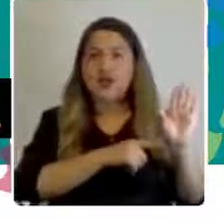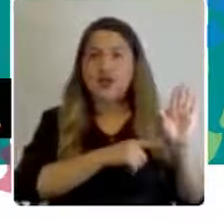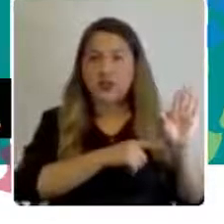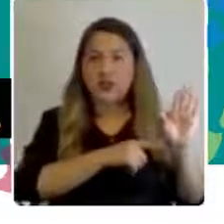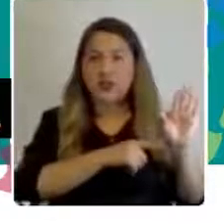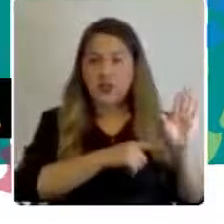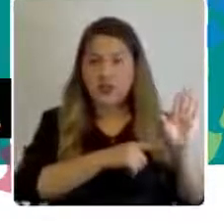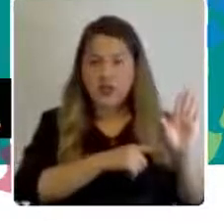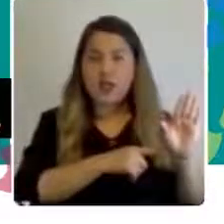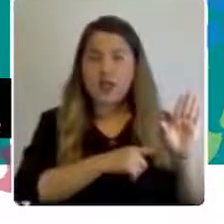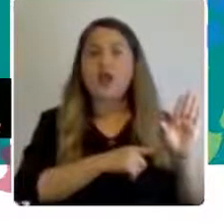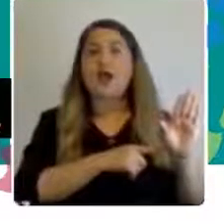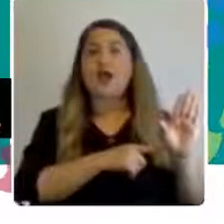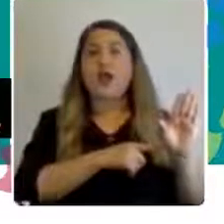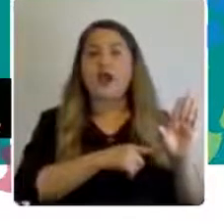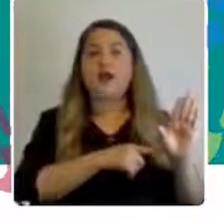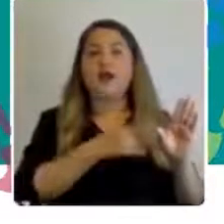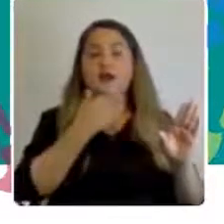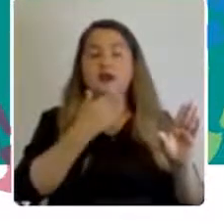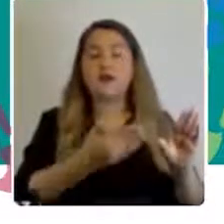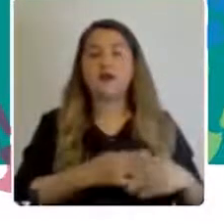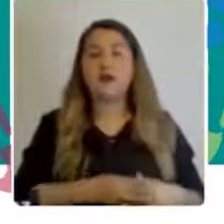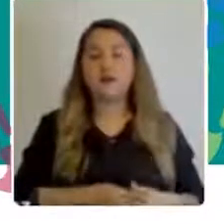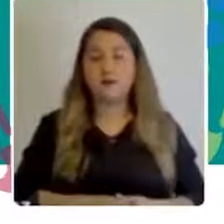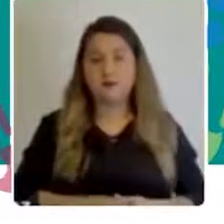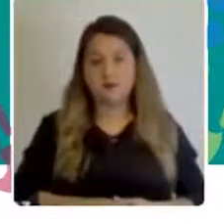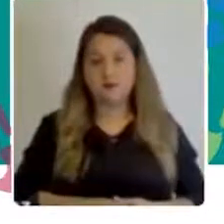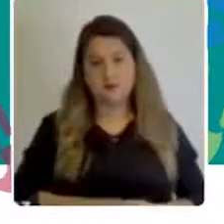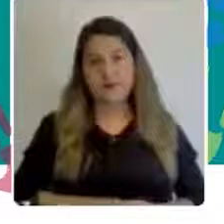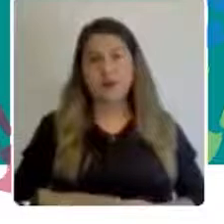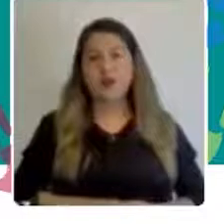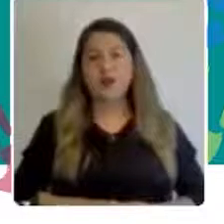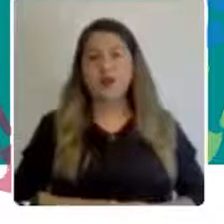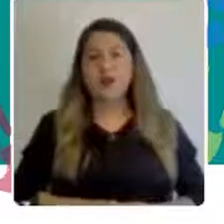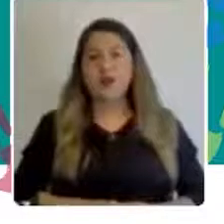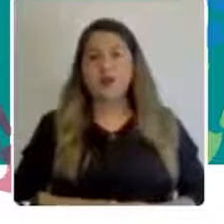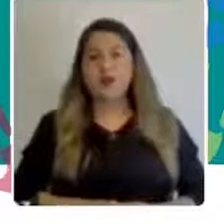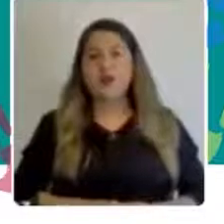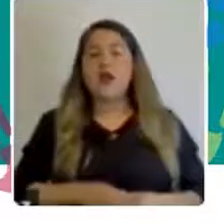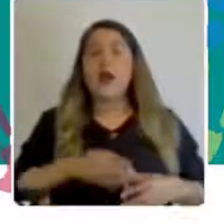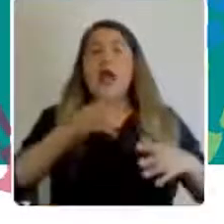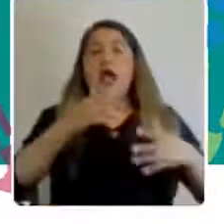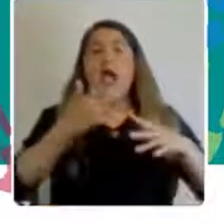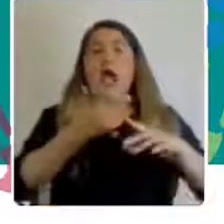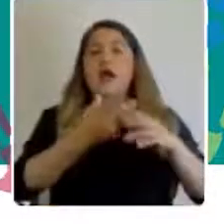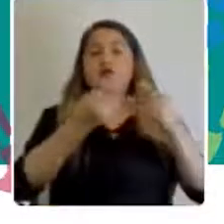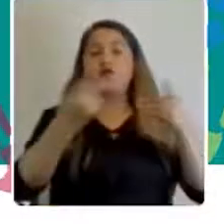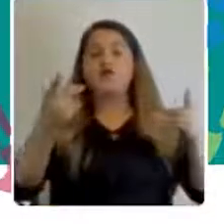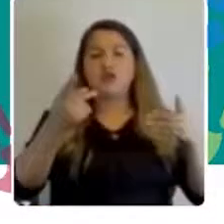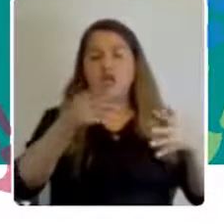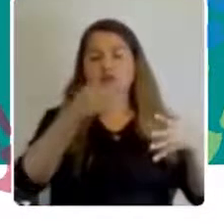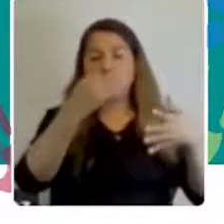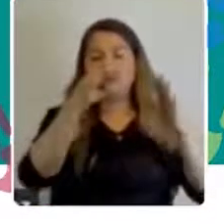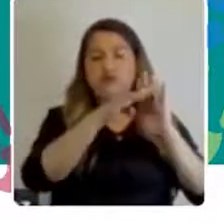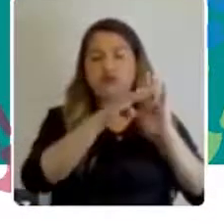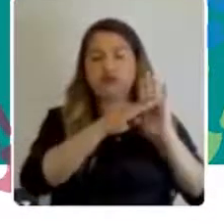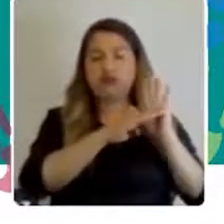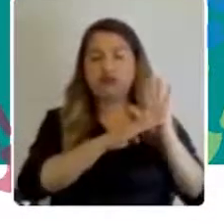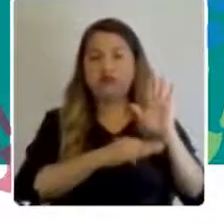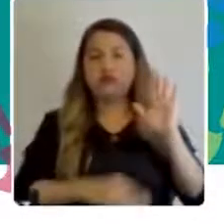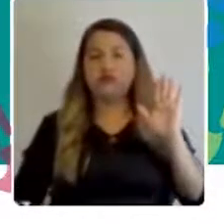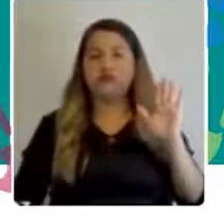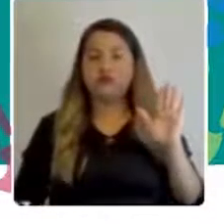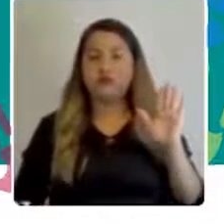los ensayos clínicos tipo canasta, hay otros tipo paraguas, donde hay más